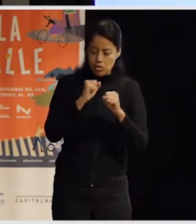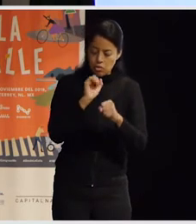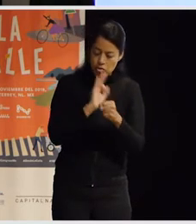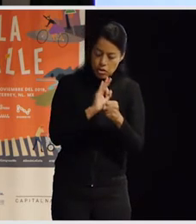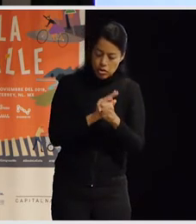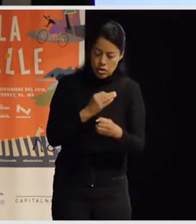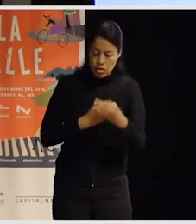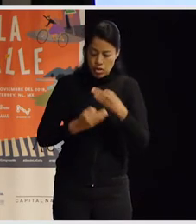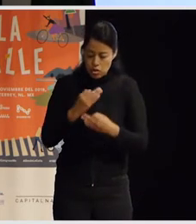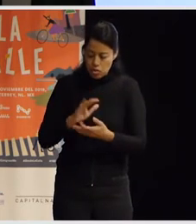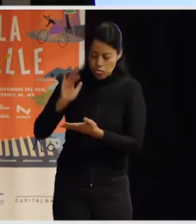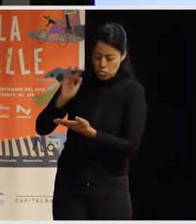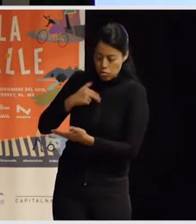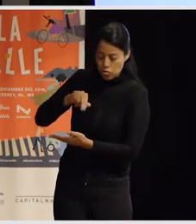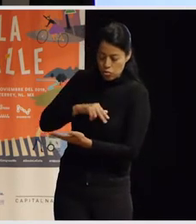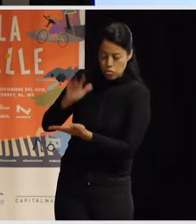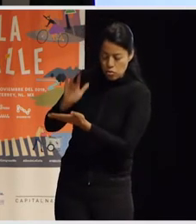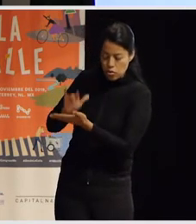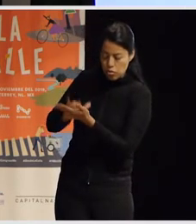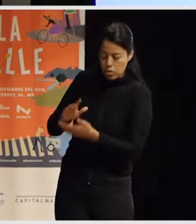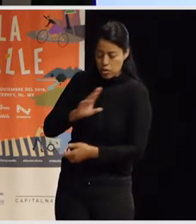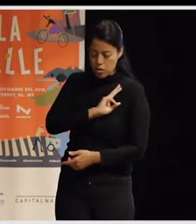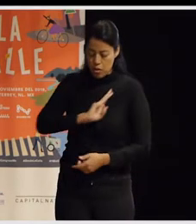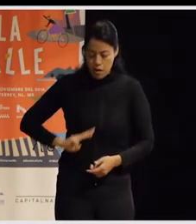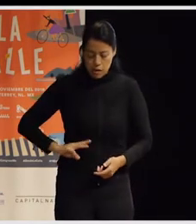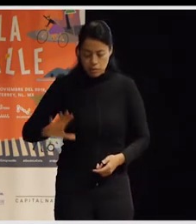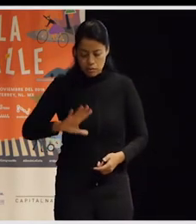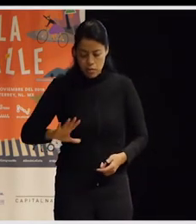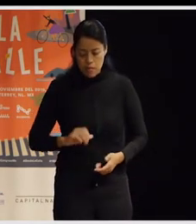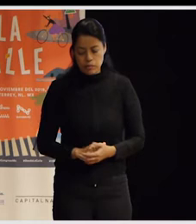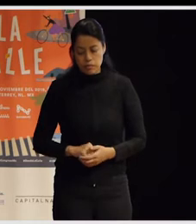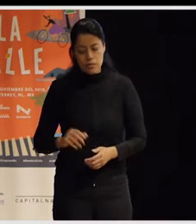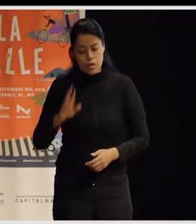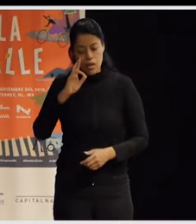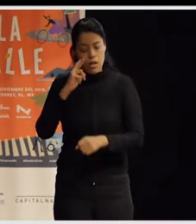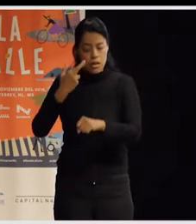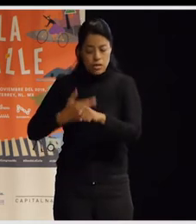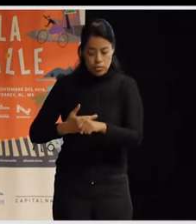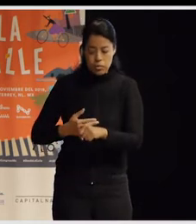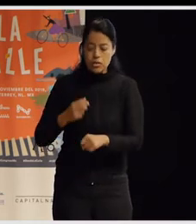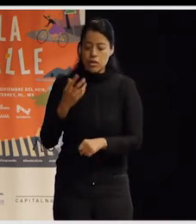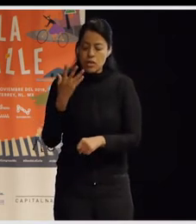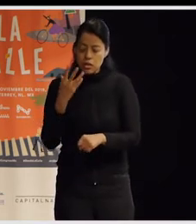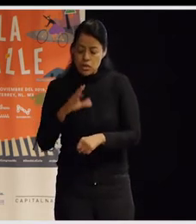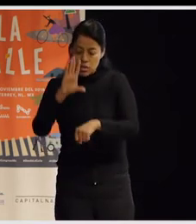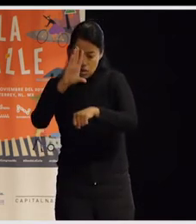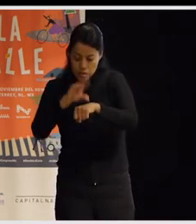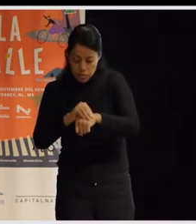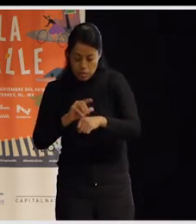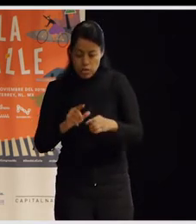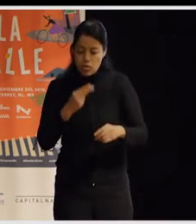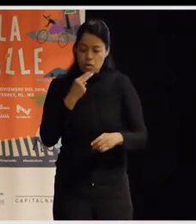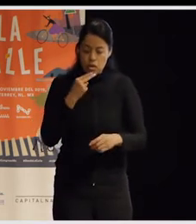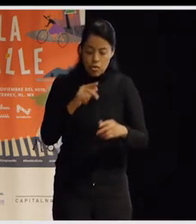hicieron con nuestra asistencia técnica el gobierno municipal en cambio por la responsabilidad más importante que tiene es autorizar el uso del espacio público porque obviamente